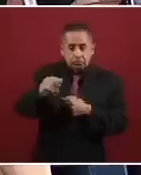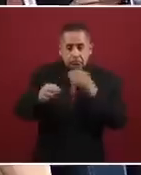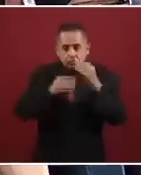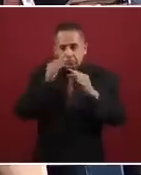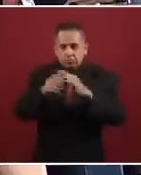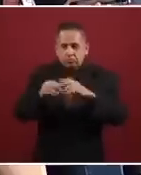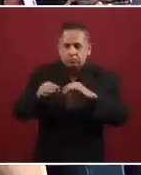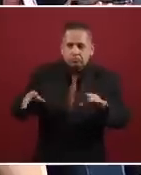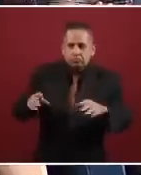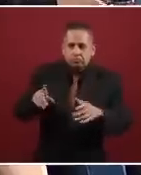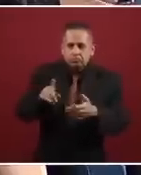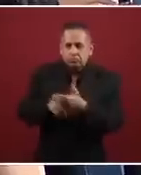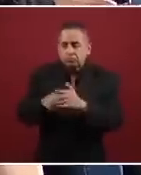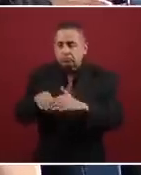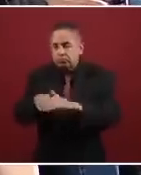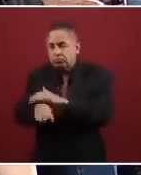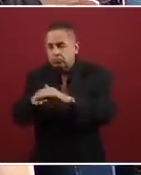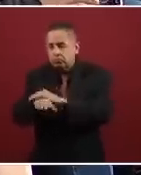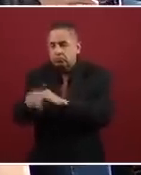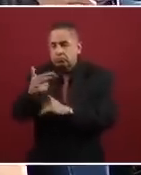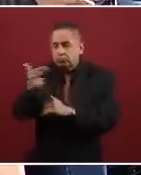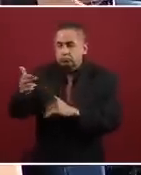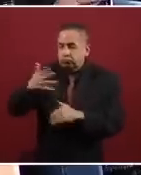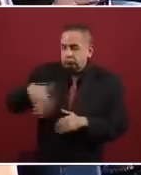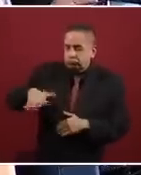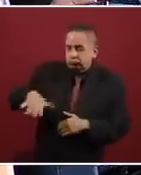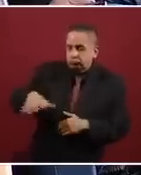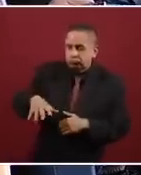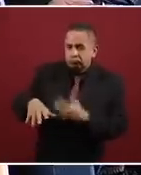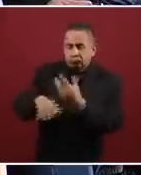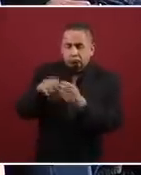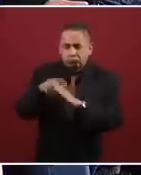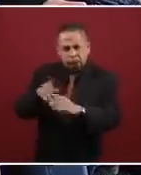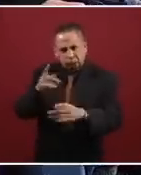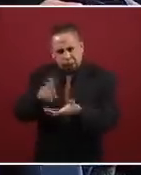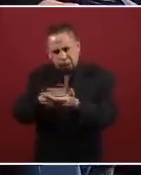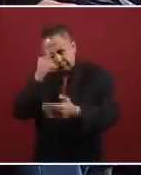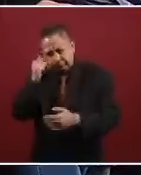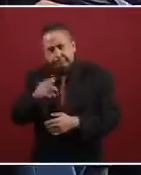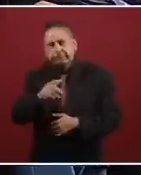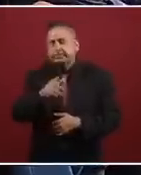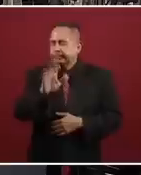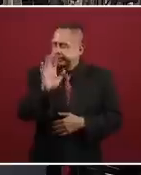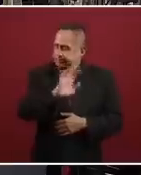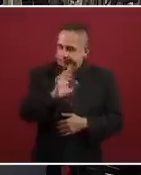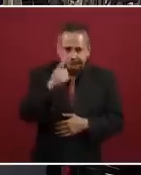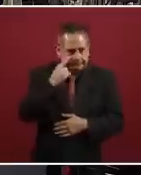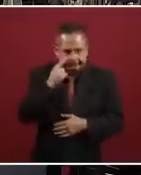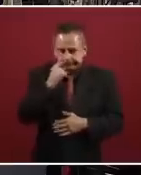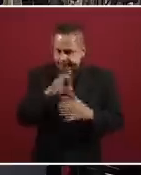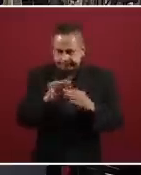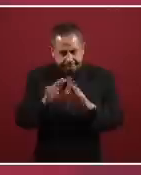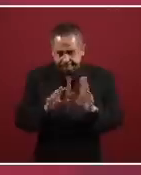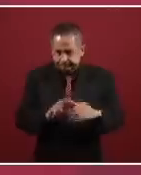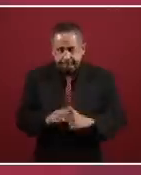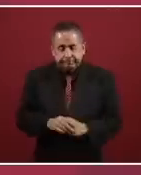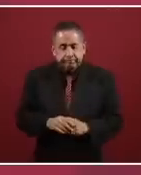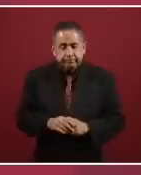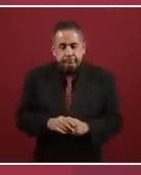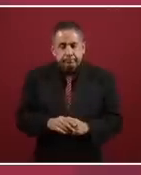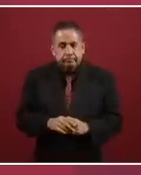Están entrando a hoteles a buscar a migrantes. ¿Eso usted lo valida? Puede ser que